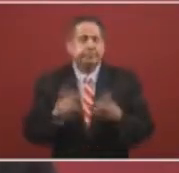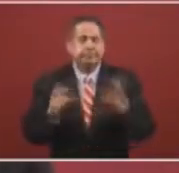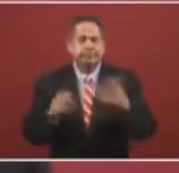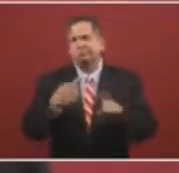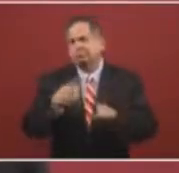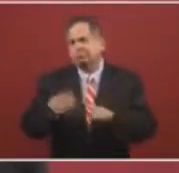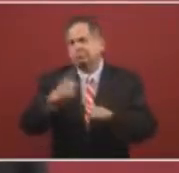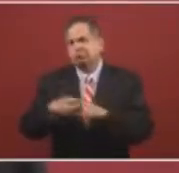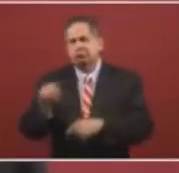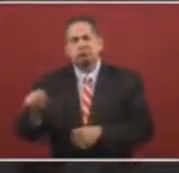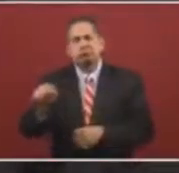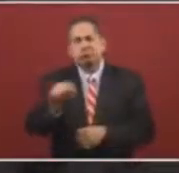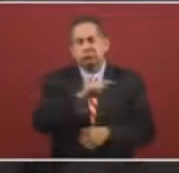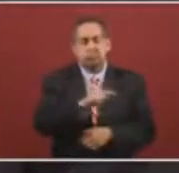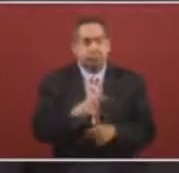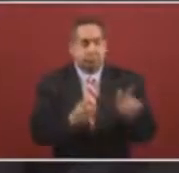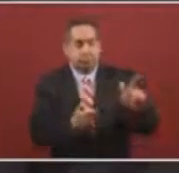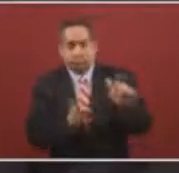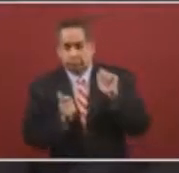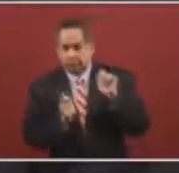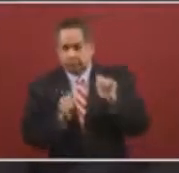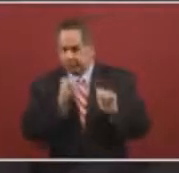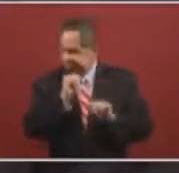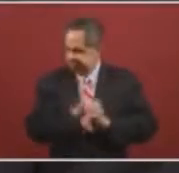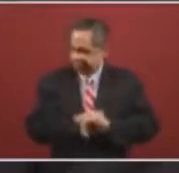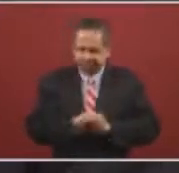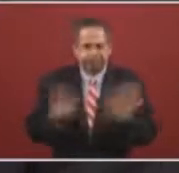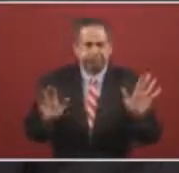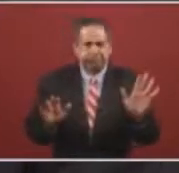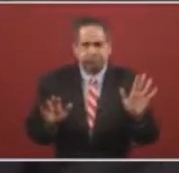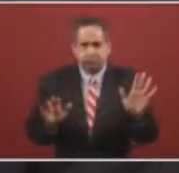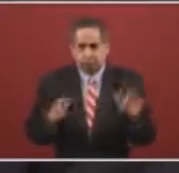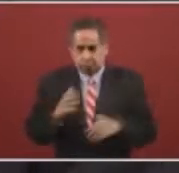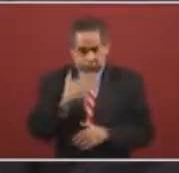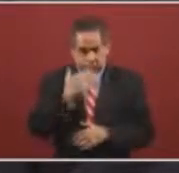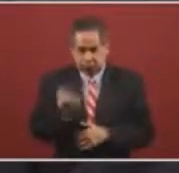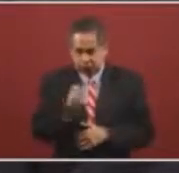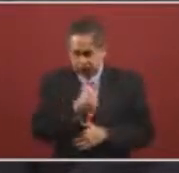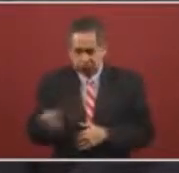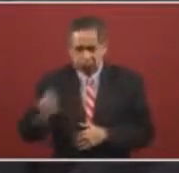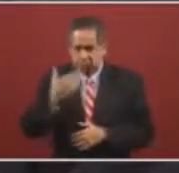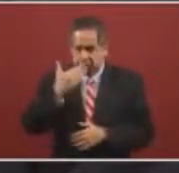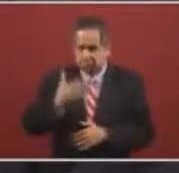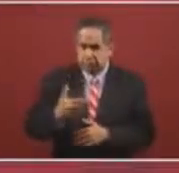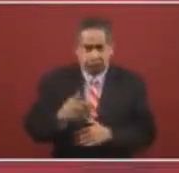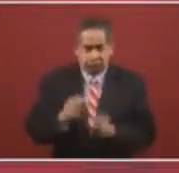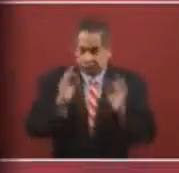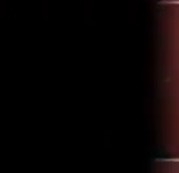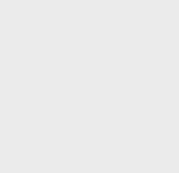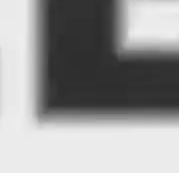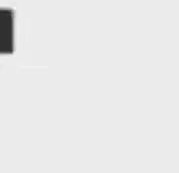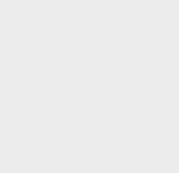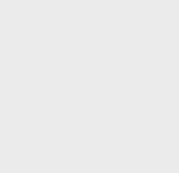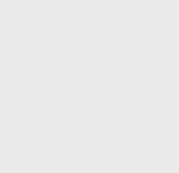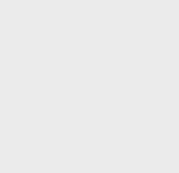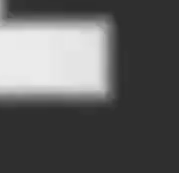y otros que no van a cobrar, y muy buenos, muy buenos.